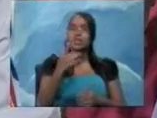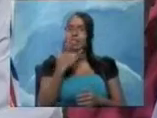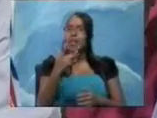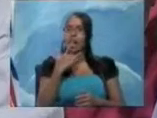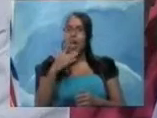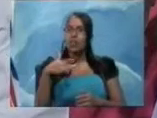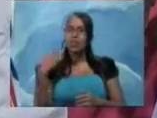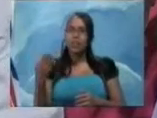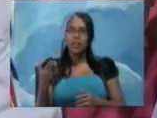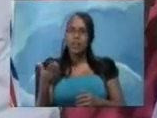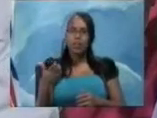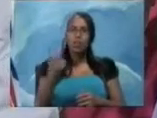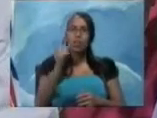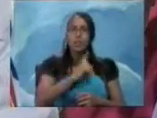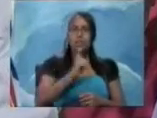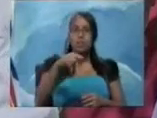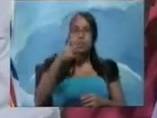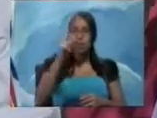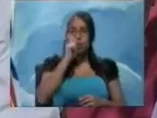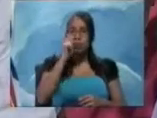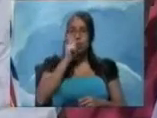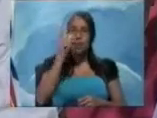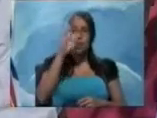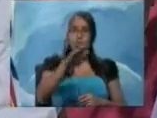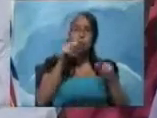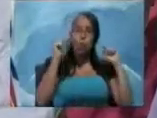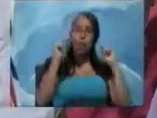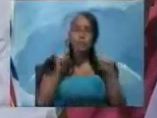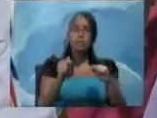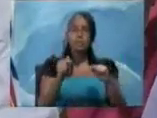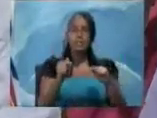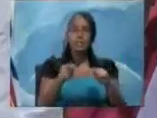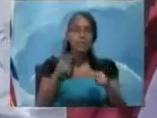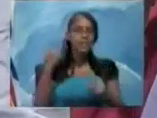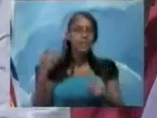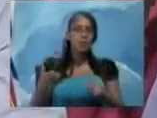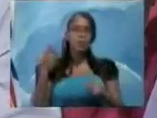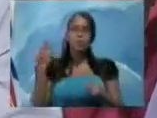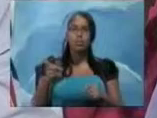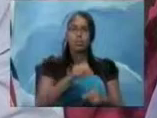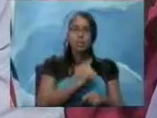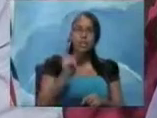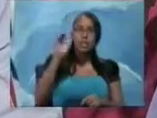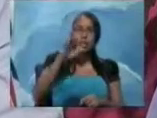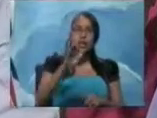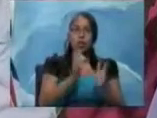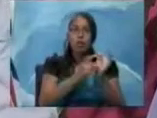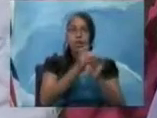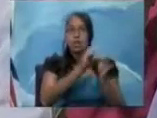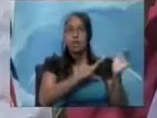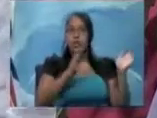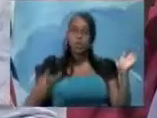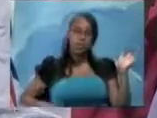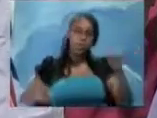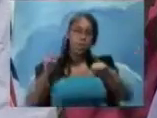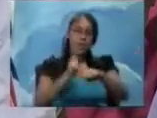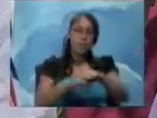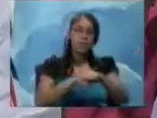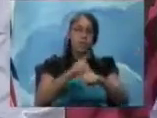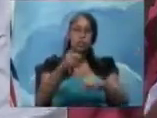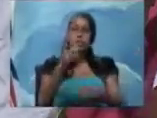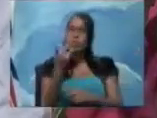que lo que después que Pedro estuvo allí o sea la importancia de estar con Jesús el tiempo que Pedro con sus